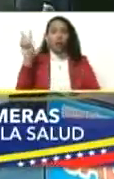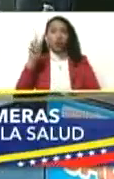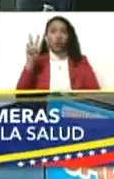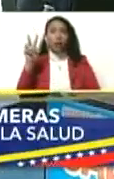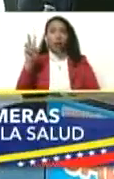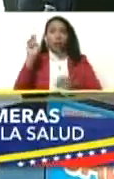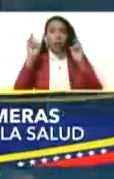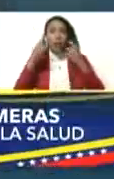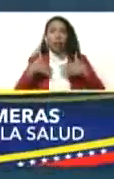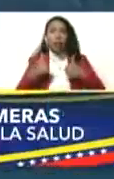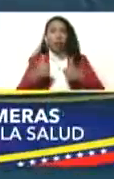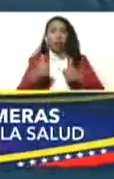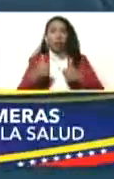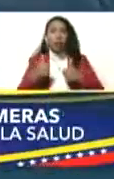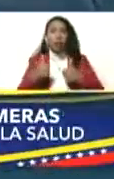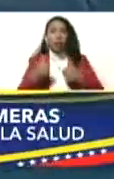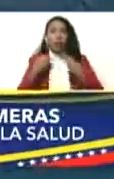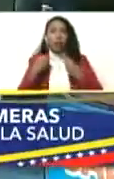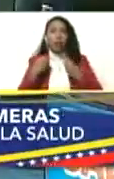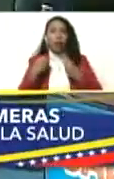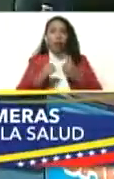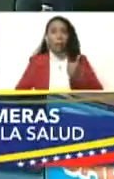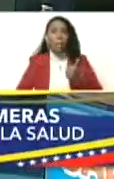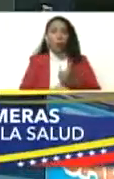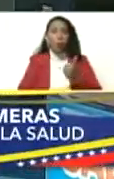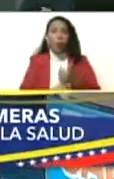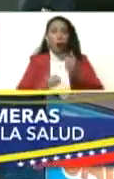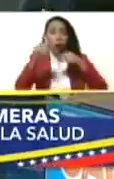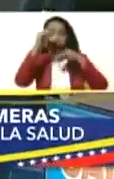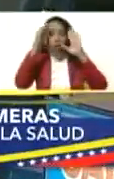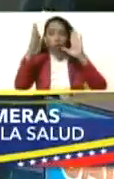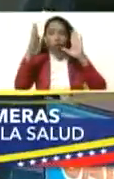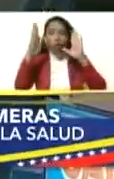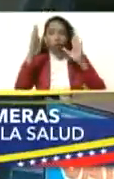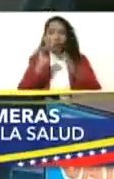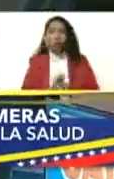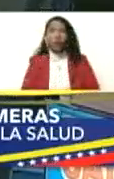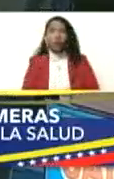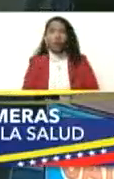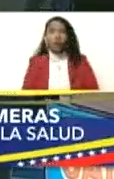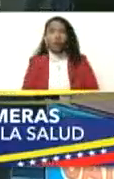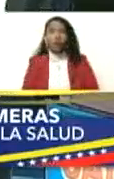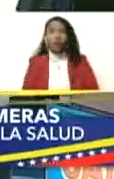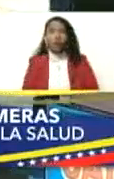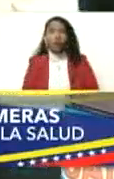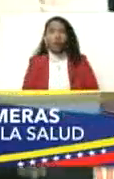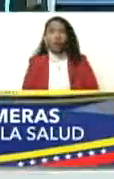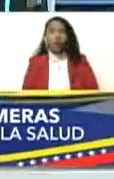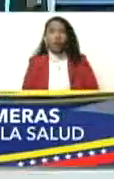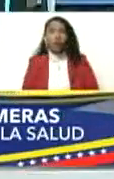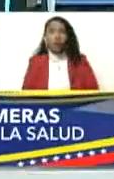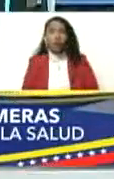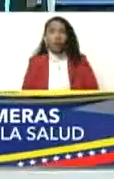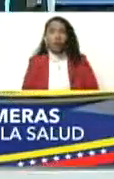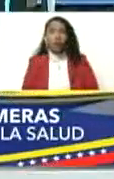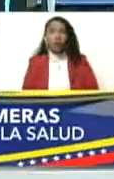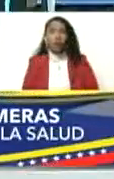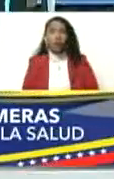salud han sido para fortalecer, atender y mejorar la salud colectiva nacional desde la red de atención